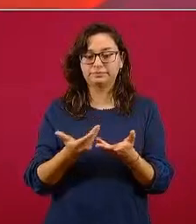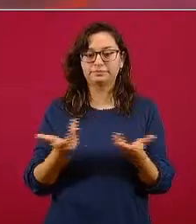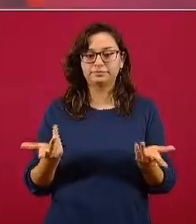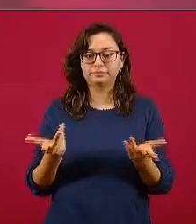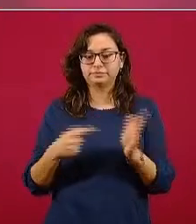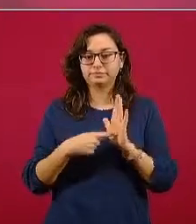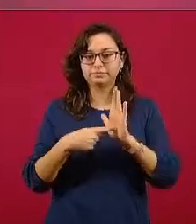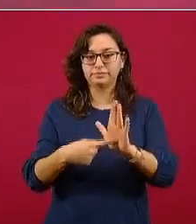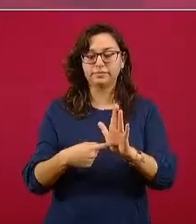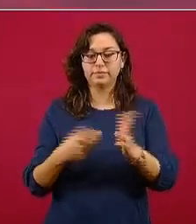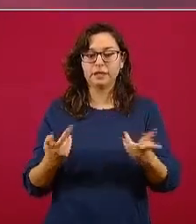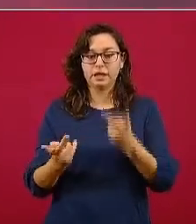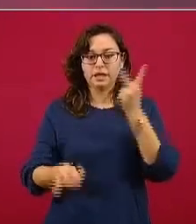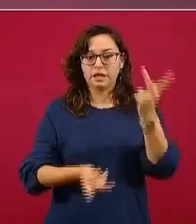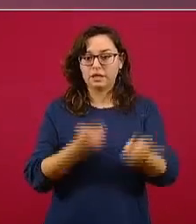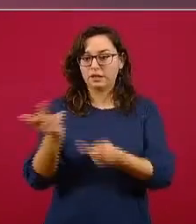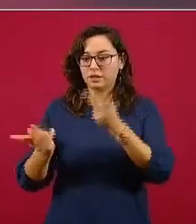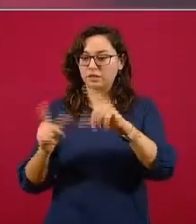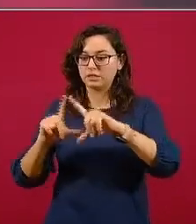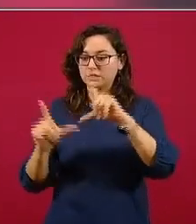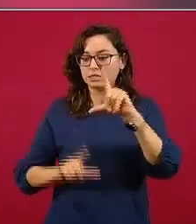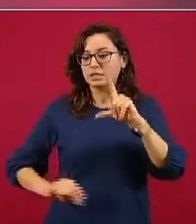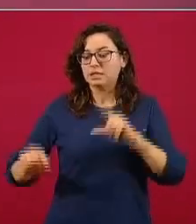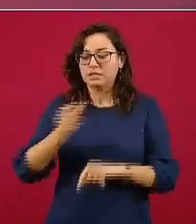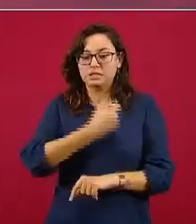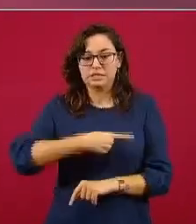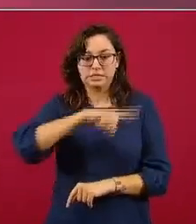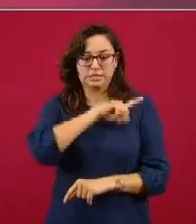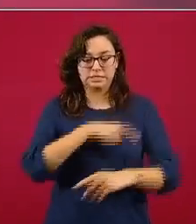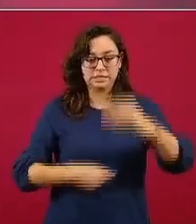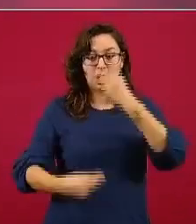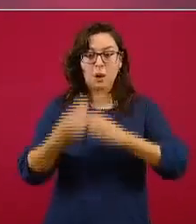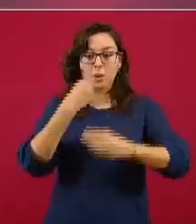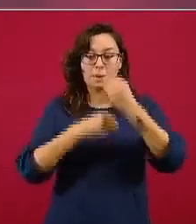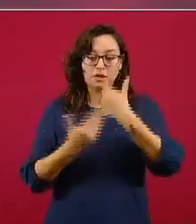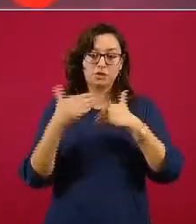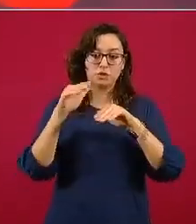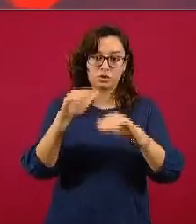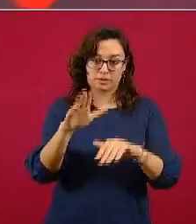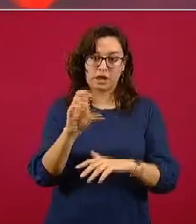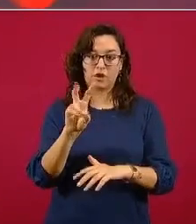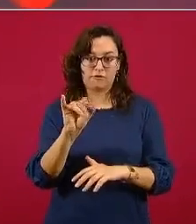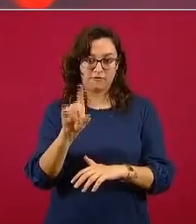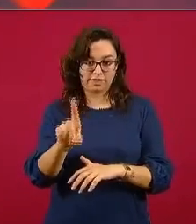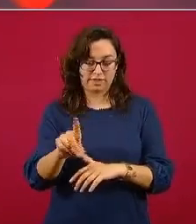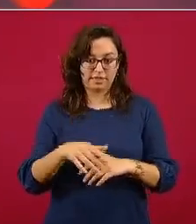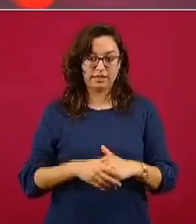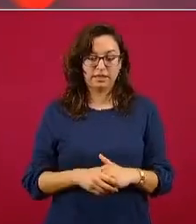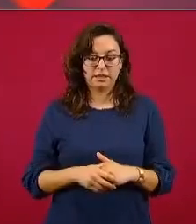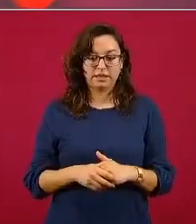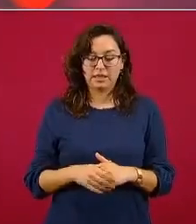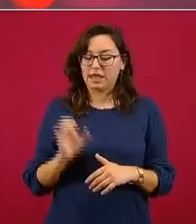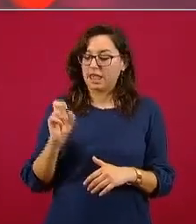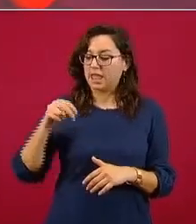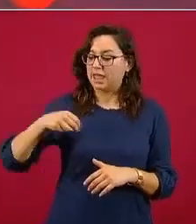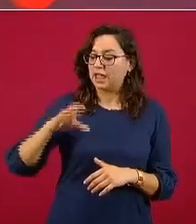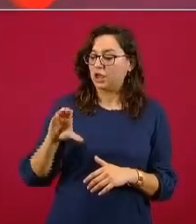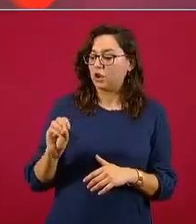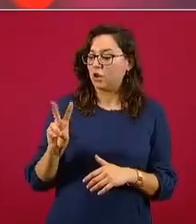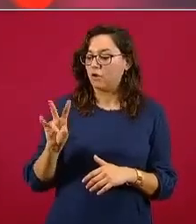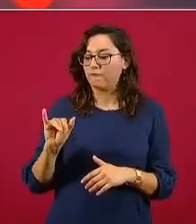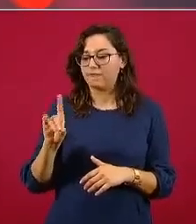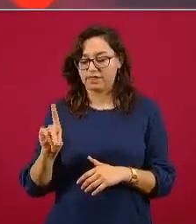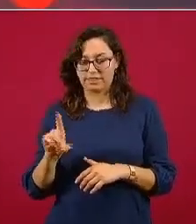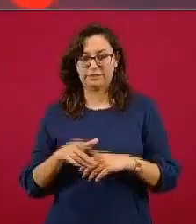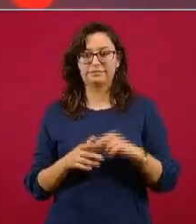preliminares de la Encuesta Nacional de Salud y Nutrición, específicamente sobre el tema de COVID, la ENCOVID.